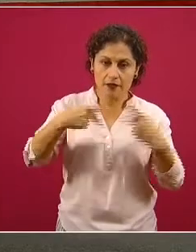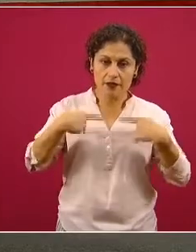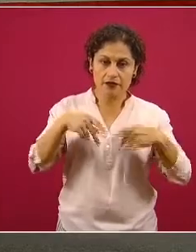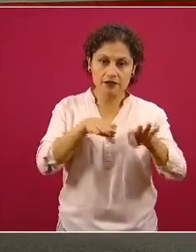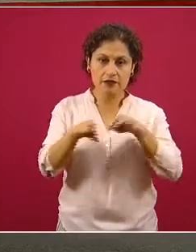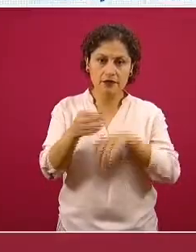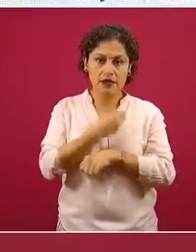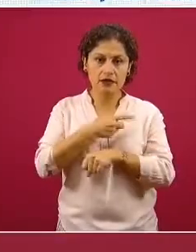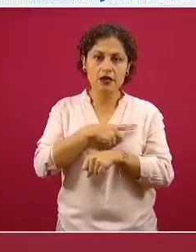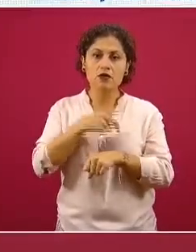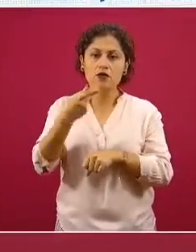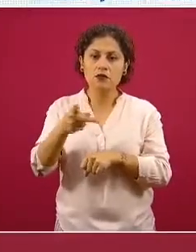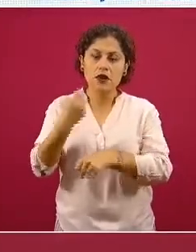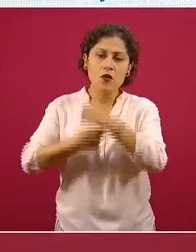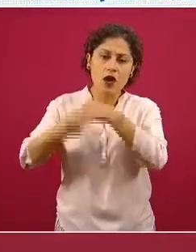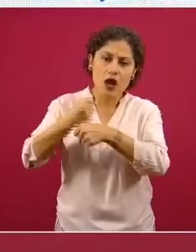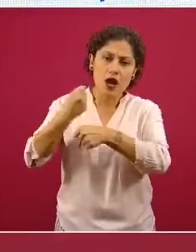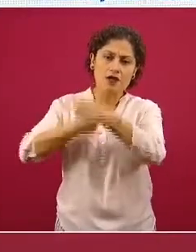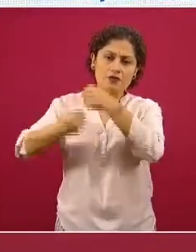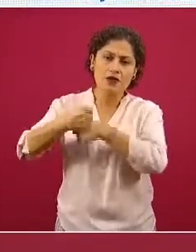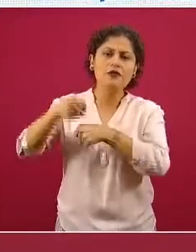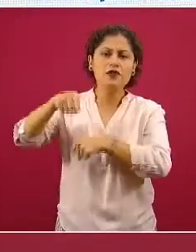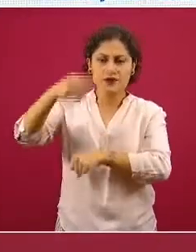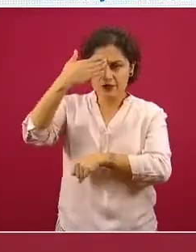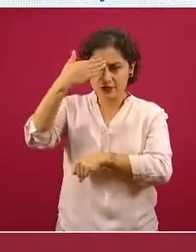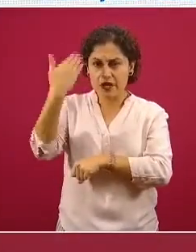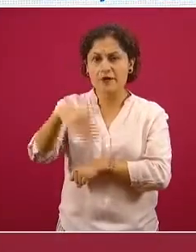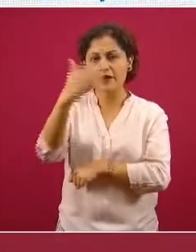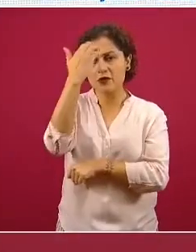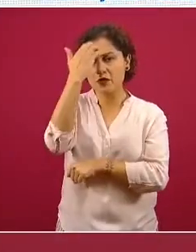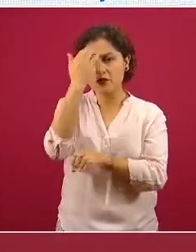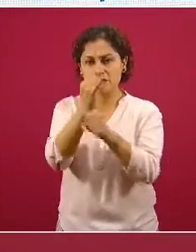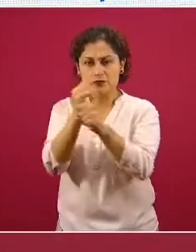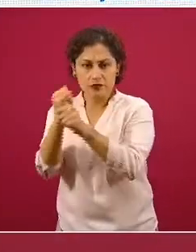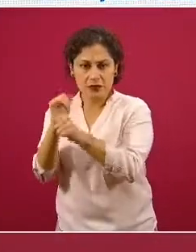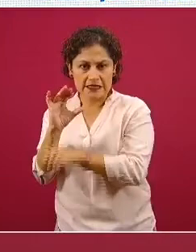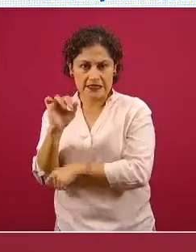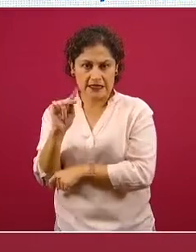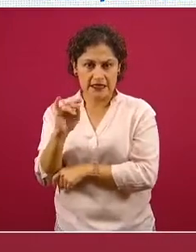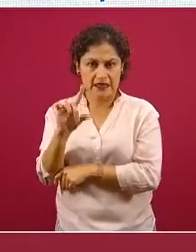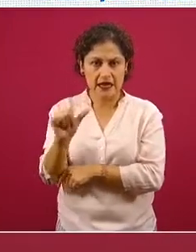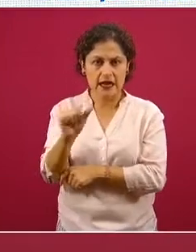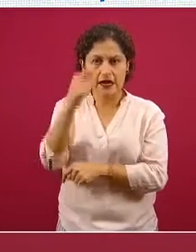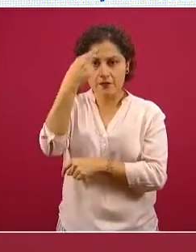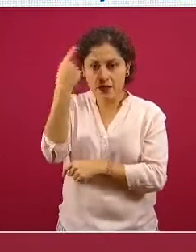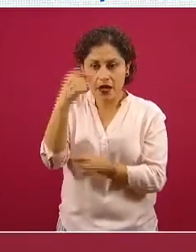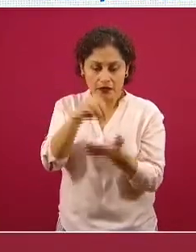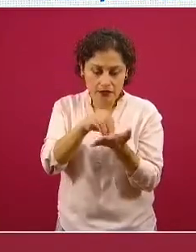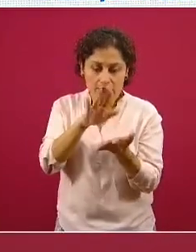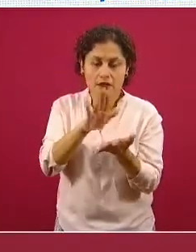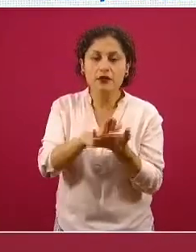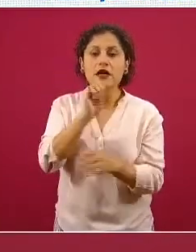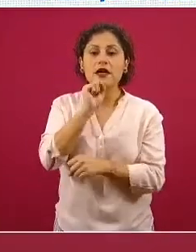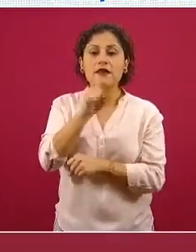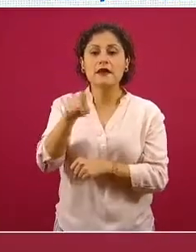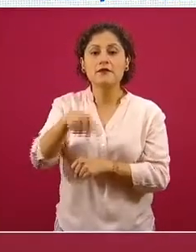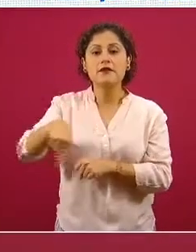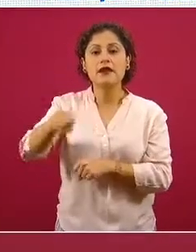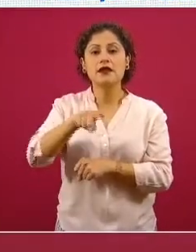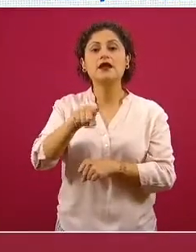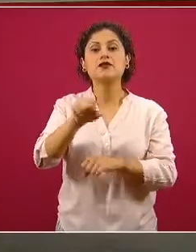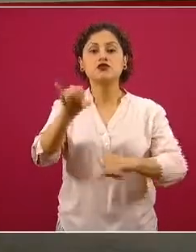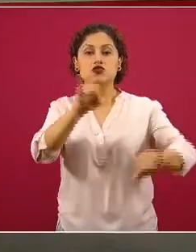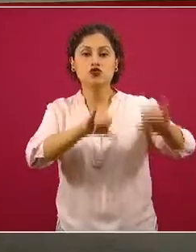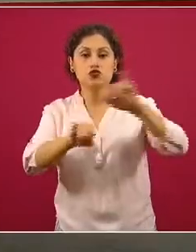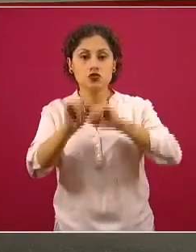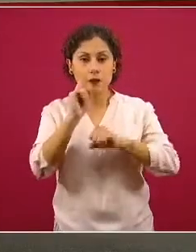varios años. También requiere un procedimiento muy eficiente para el manejo de las muestras biológicas